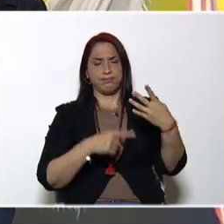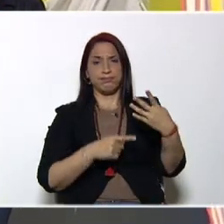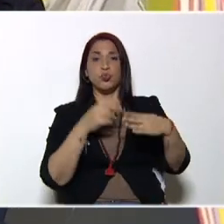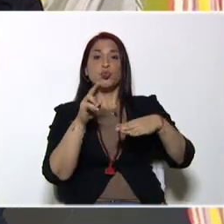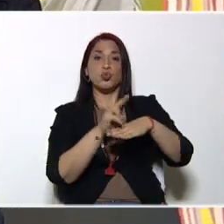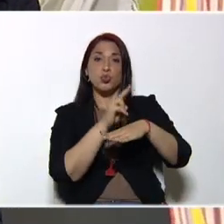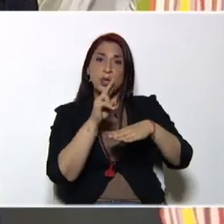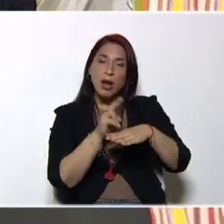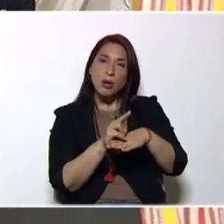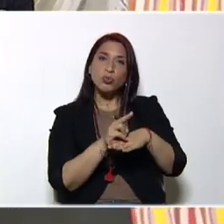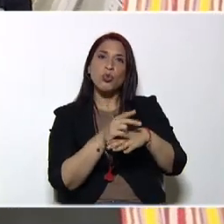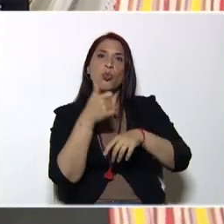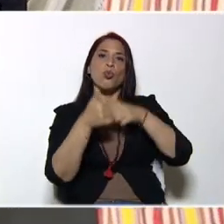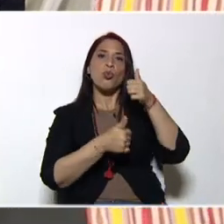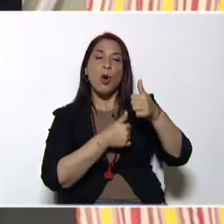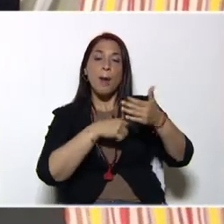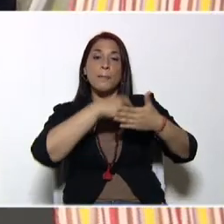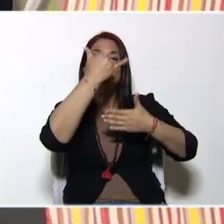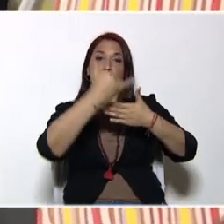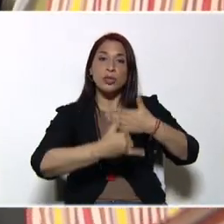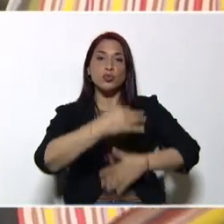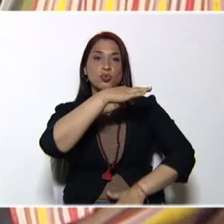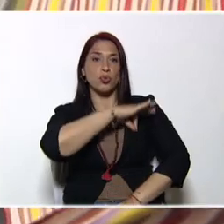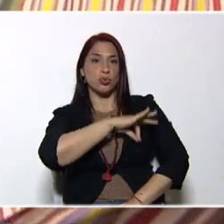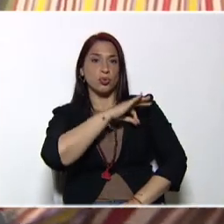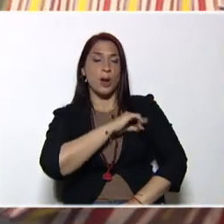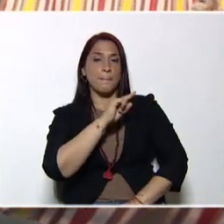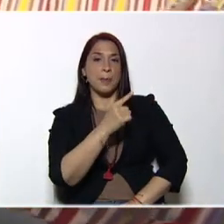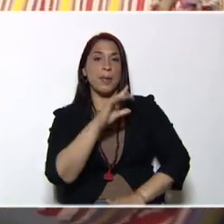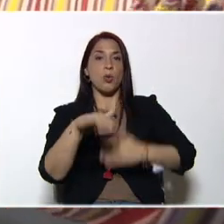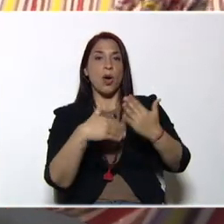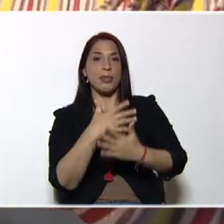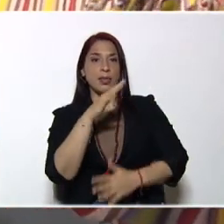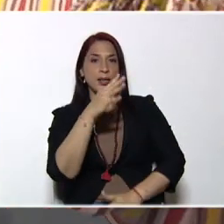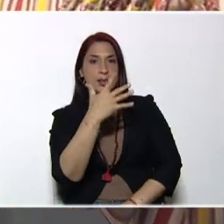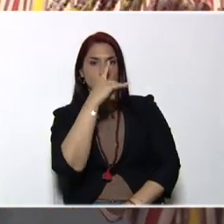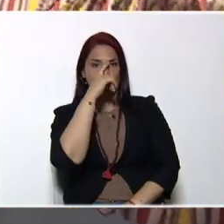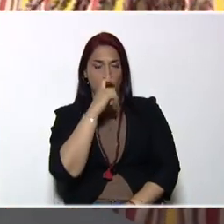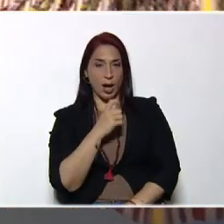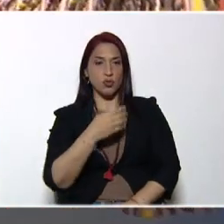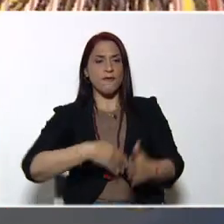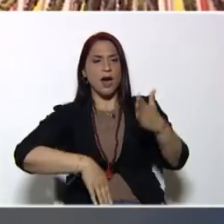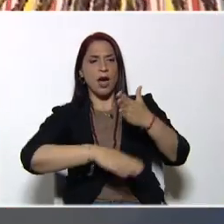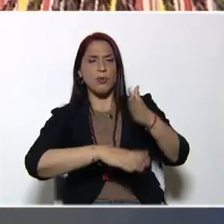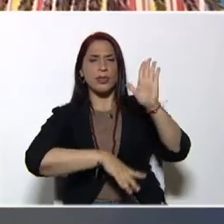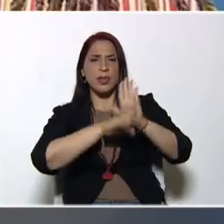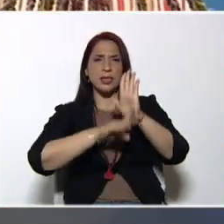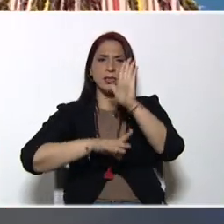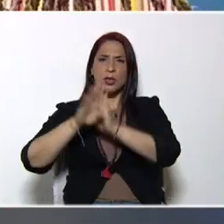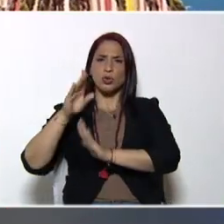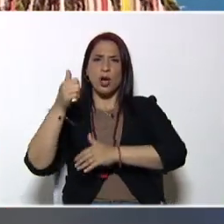utilizando las fichas de proyecto socioproductivo de primero a quinto año, vamos entonces a desarrollar esa exposición,